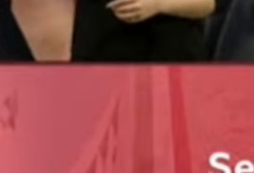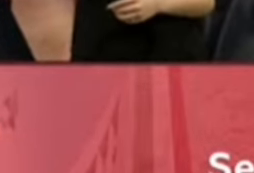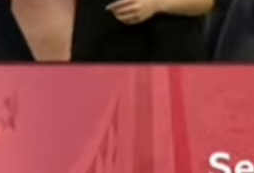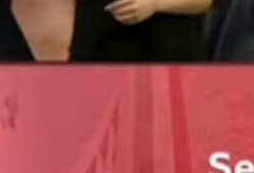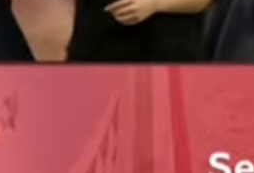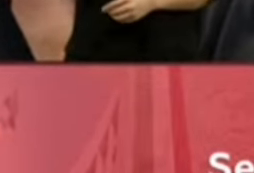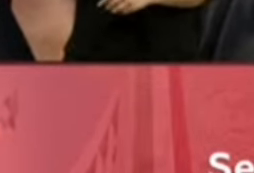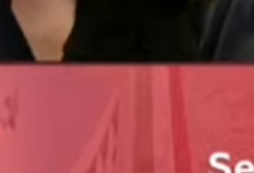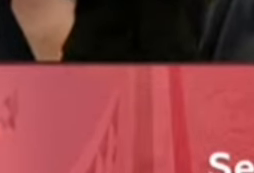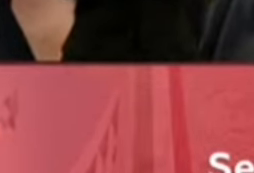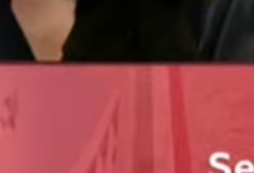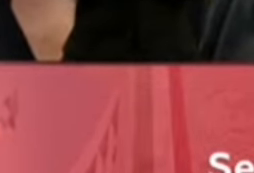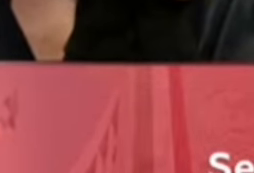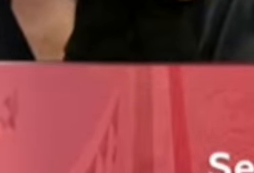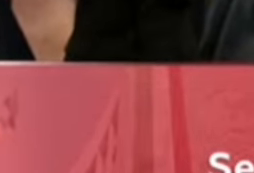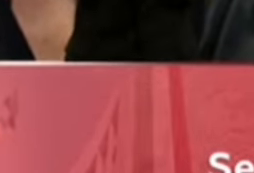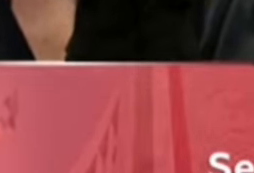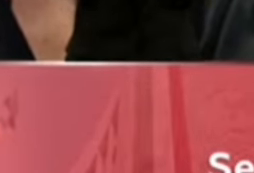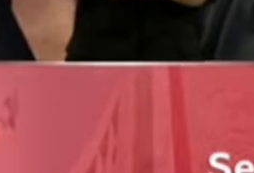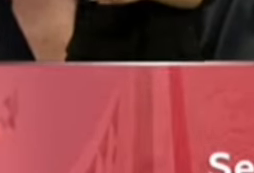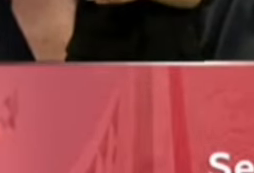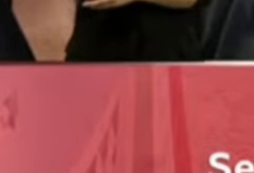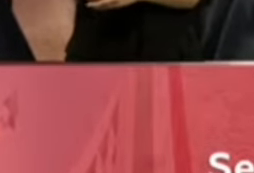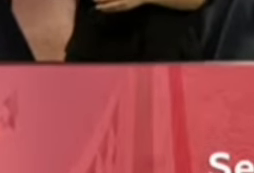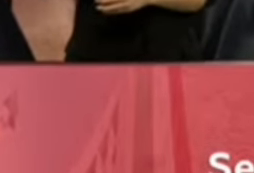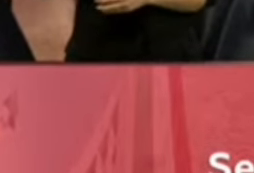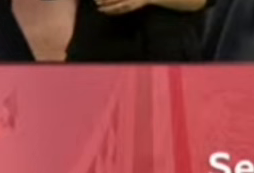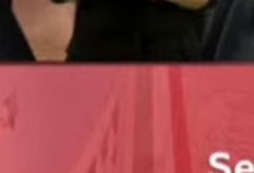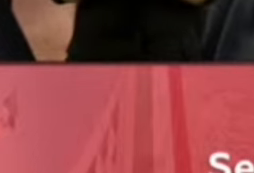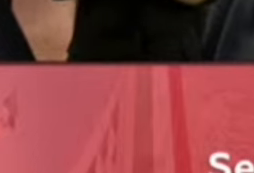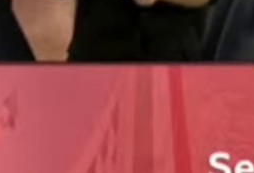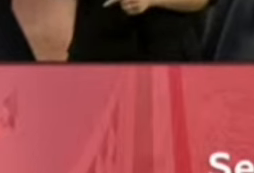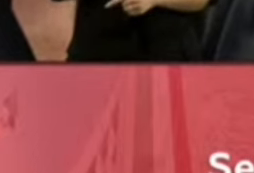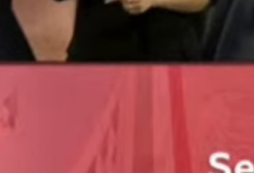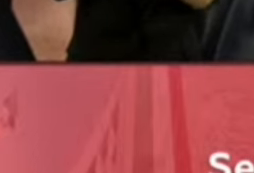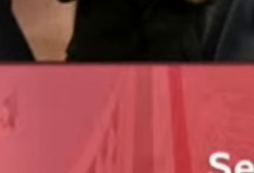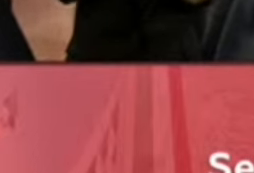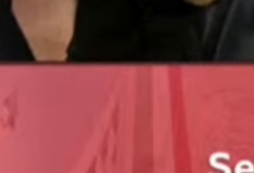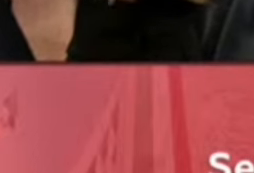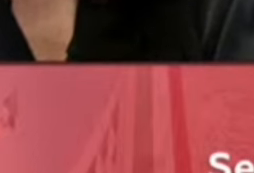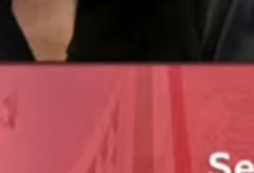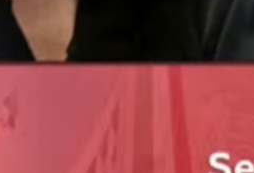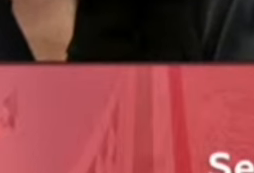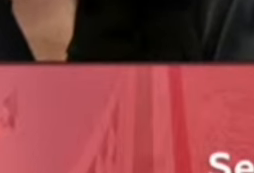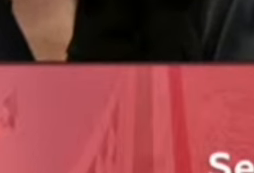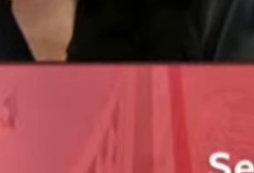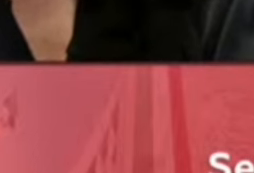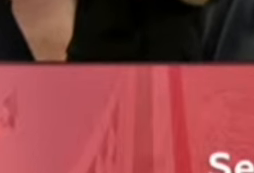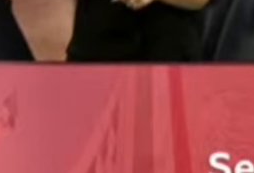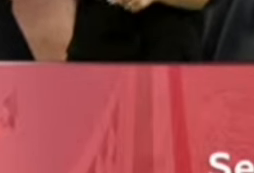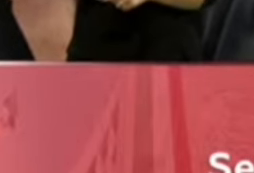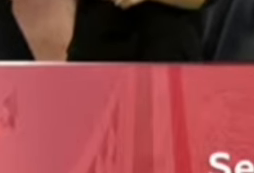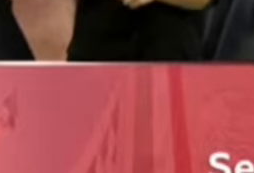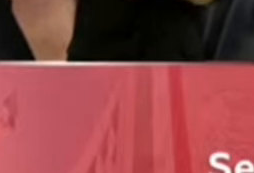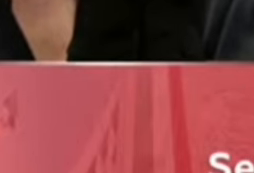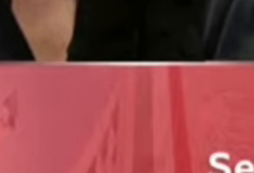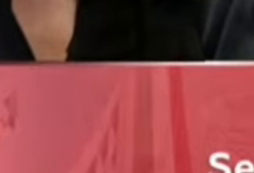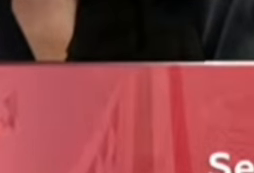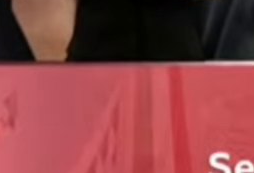su partido, exíjales por el simple hecho de ser su compañera y sobre todo mujer, que nos